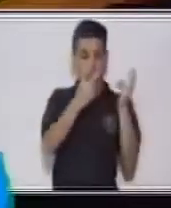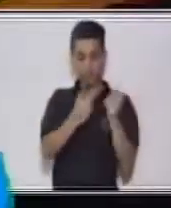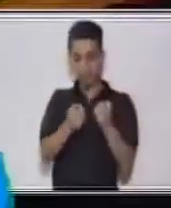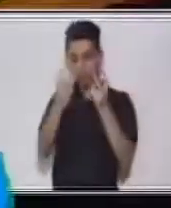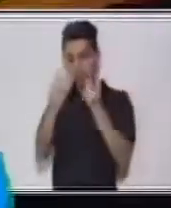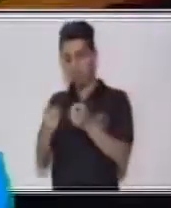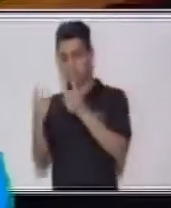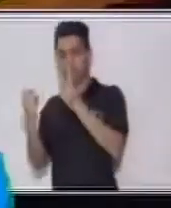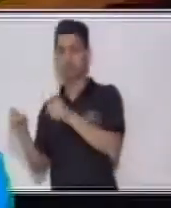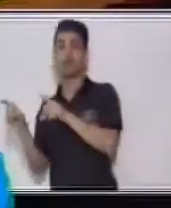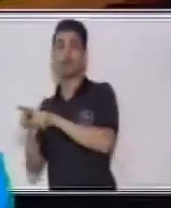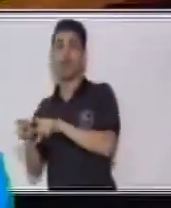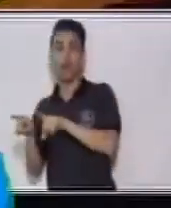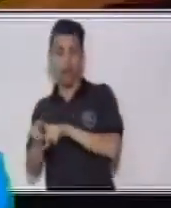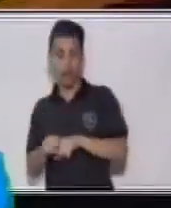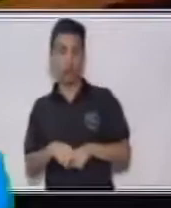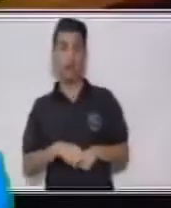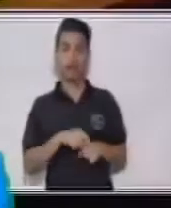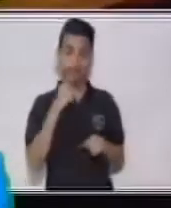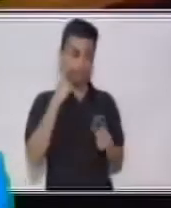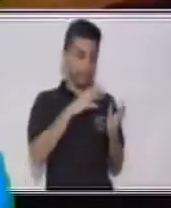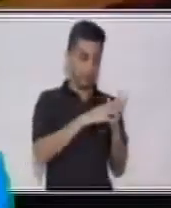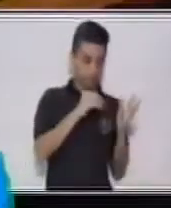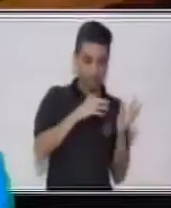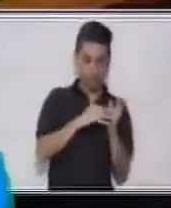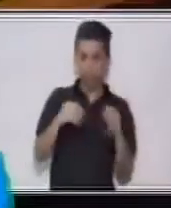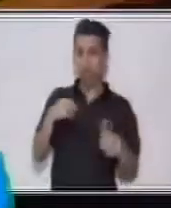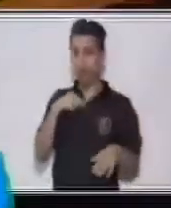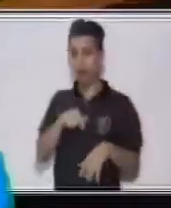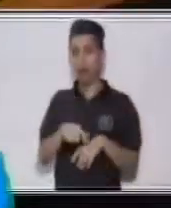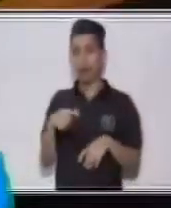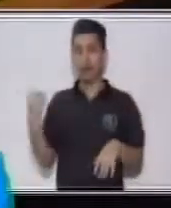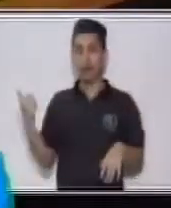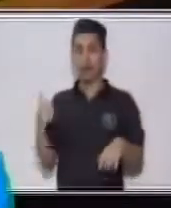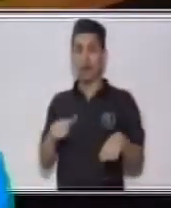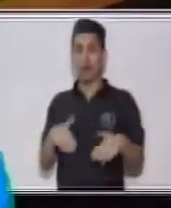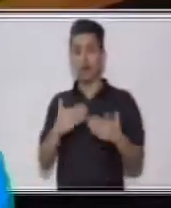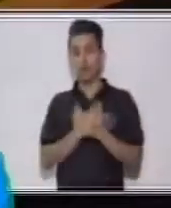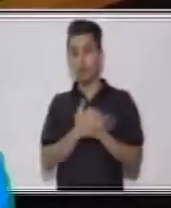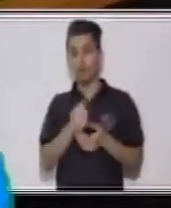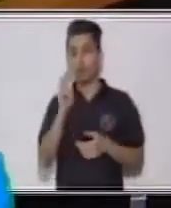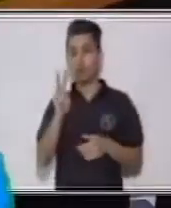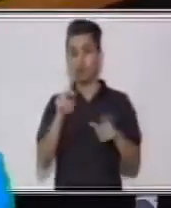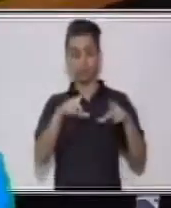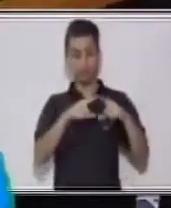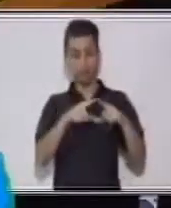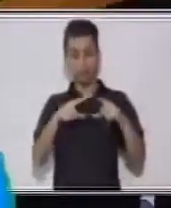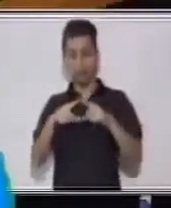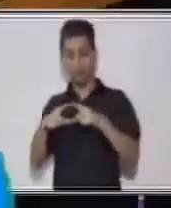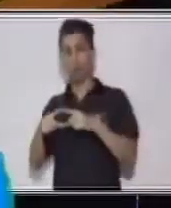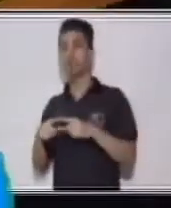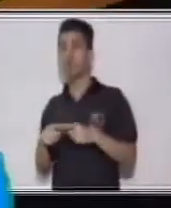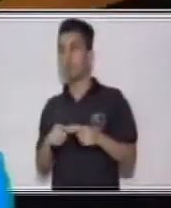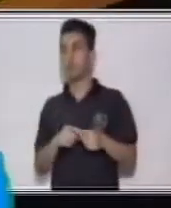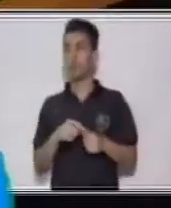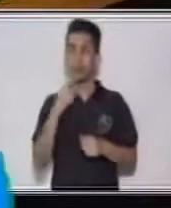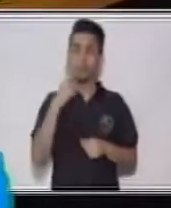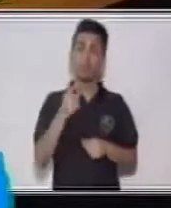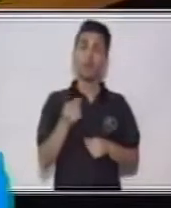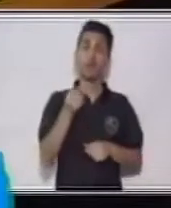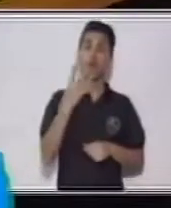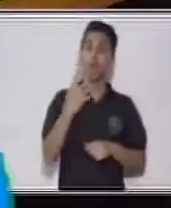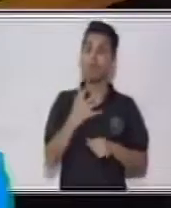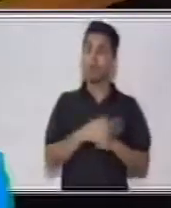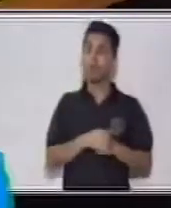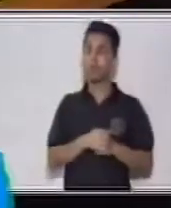vamos a copiar y ahora vamos a hacer dos triángulos que me tocaría hacer ahorita cuántos triángulos